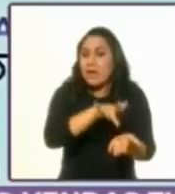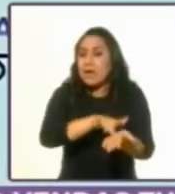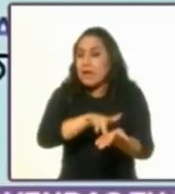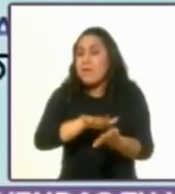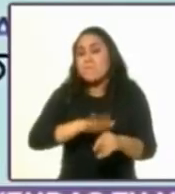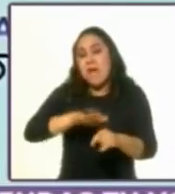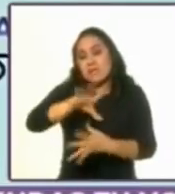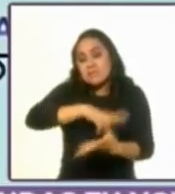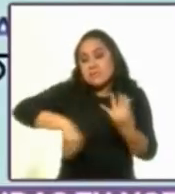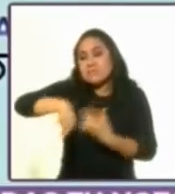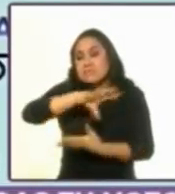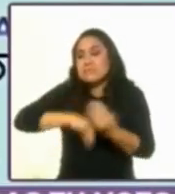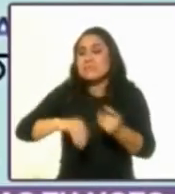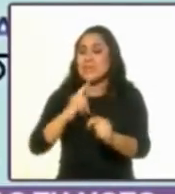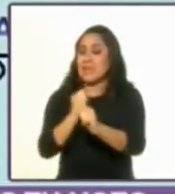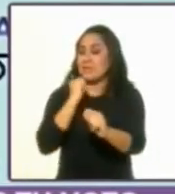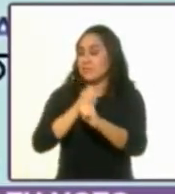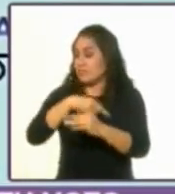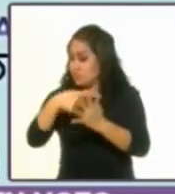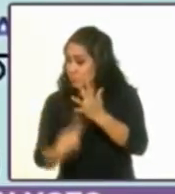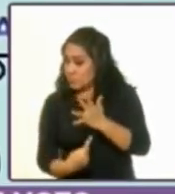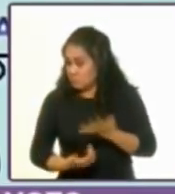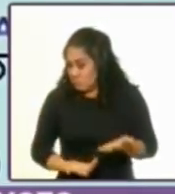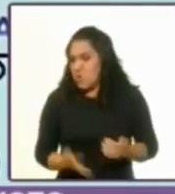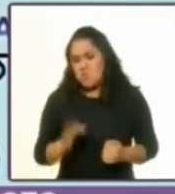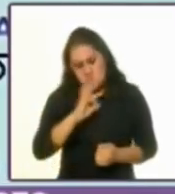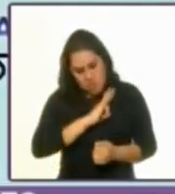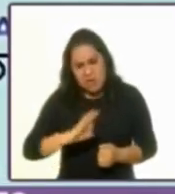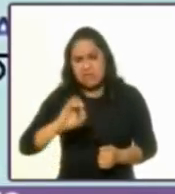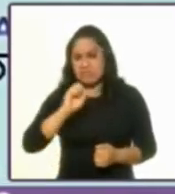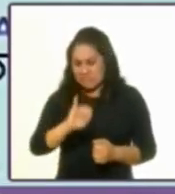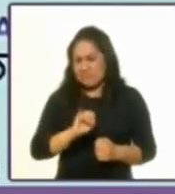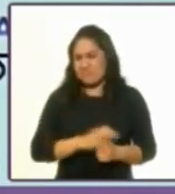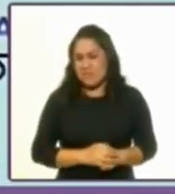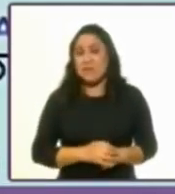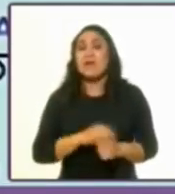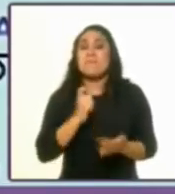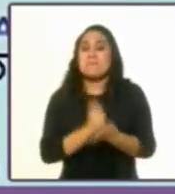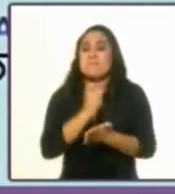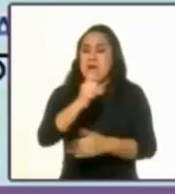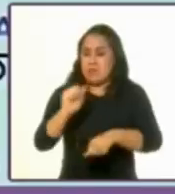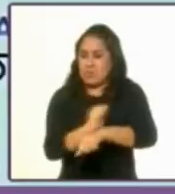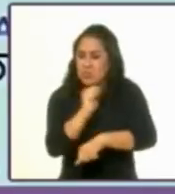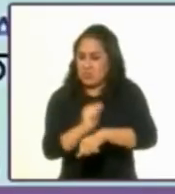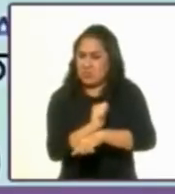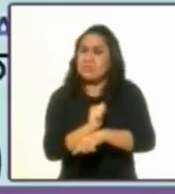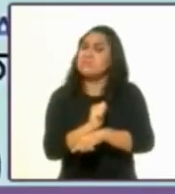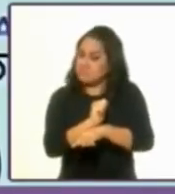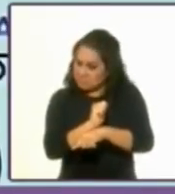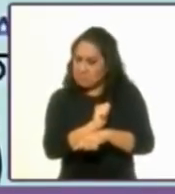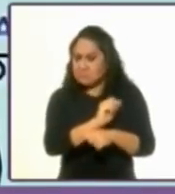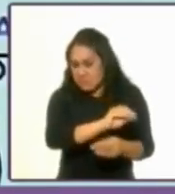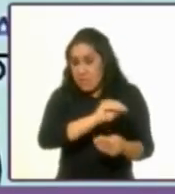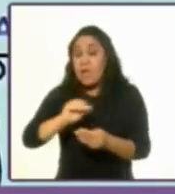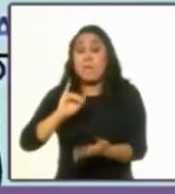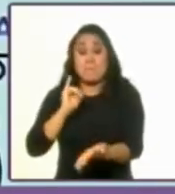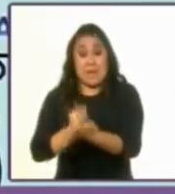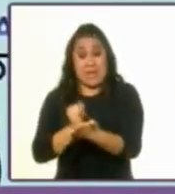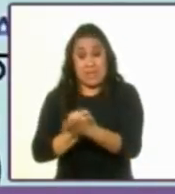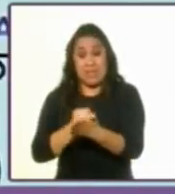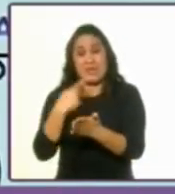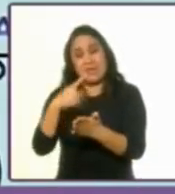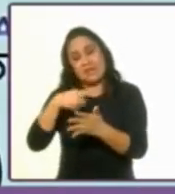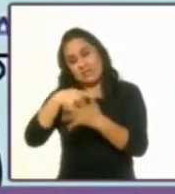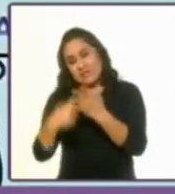la subiría yo creo que si hiciese la tenencia se tiene que subir claro que si el predial tiene que haber